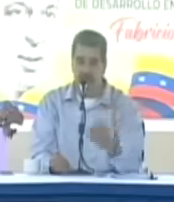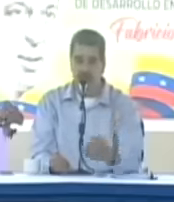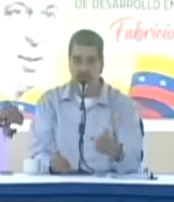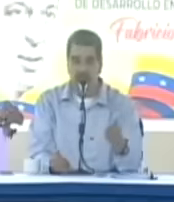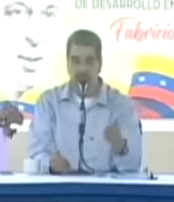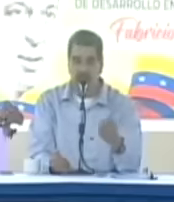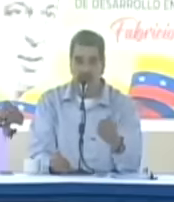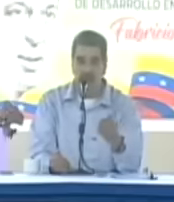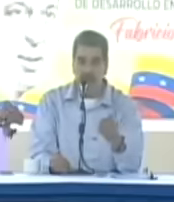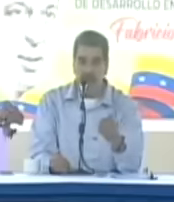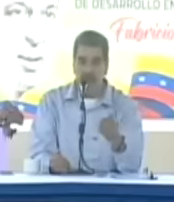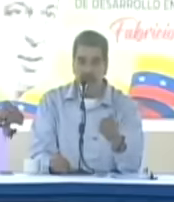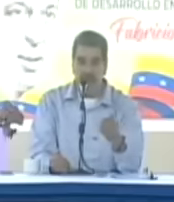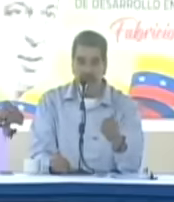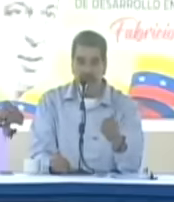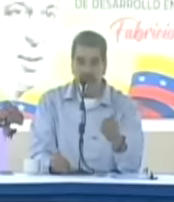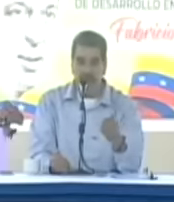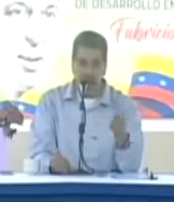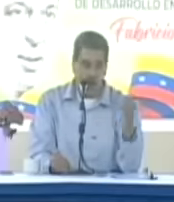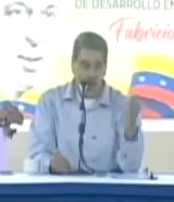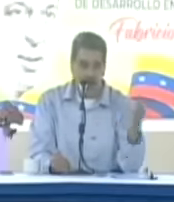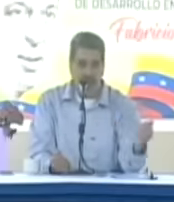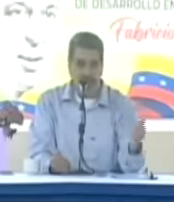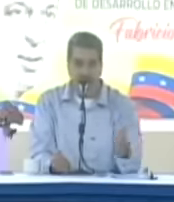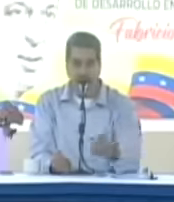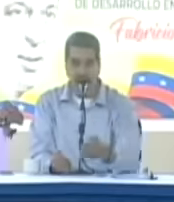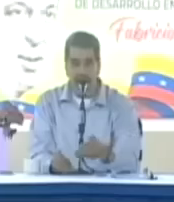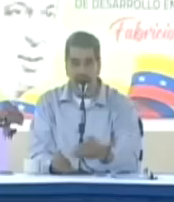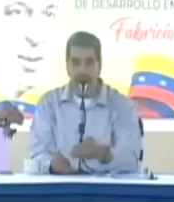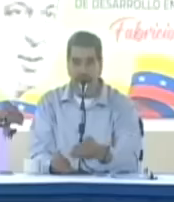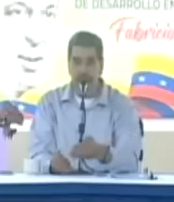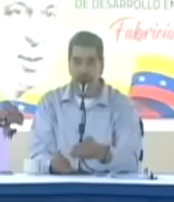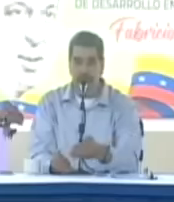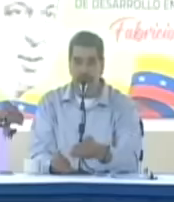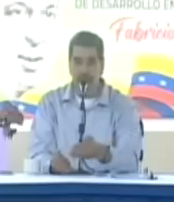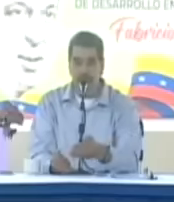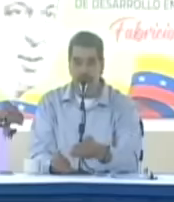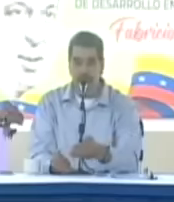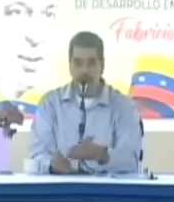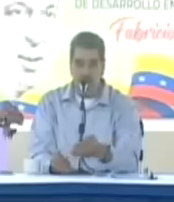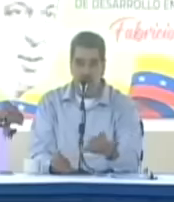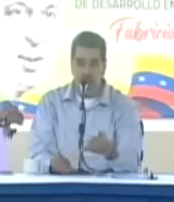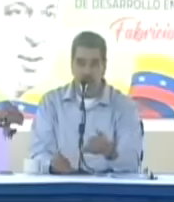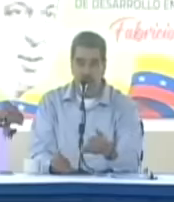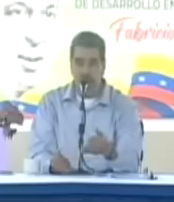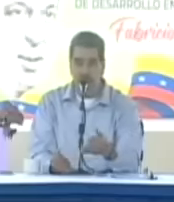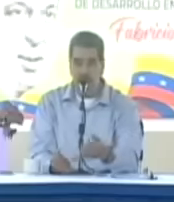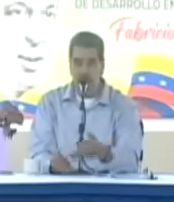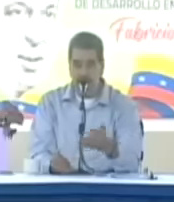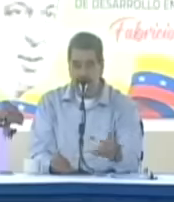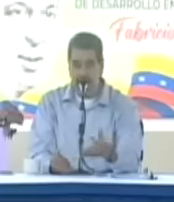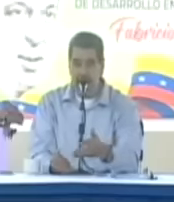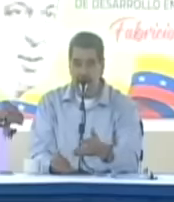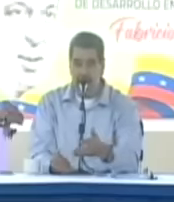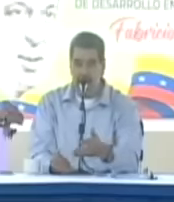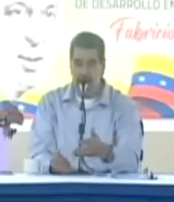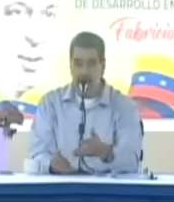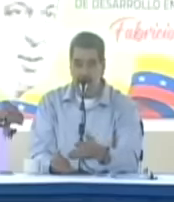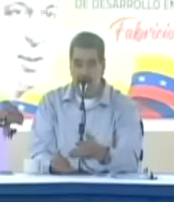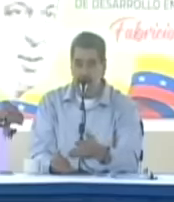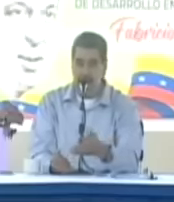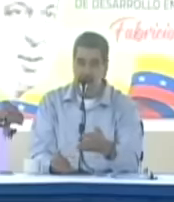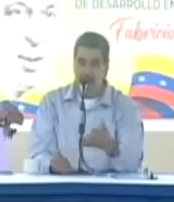pública, seguridad ciudadana, los cuadrantes de paz, todo, los